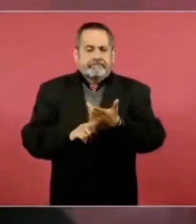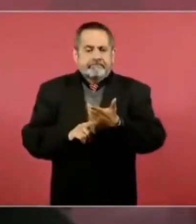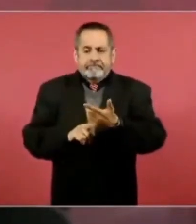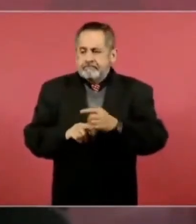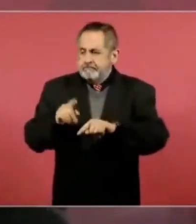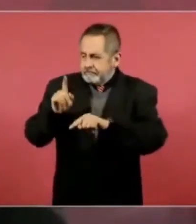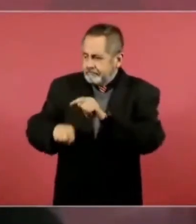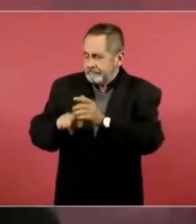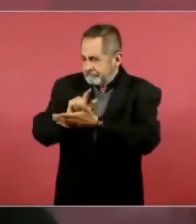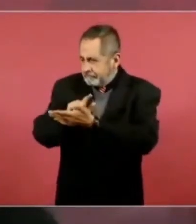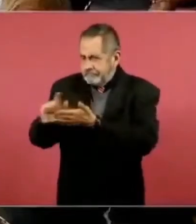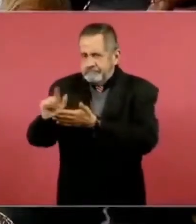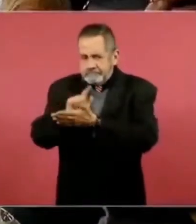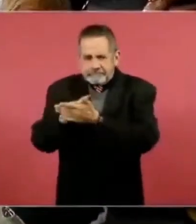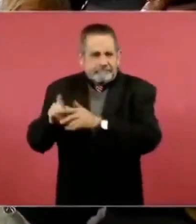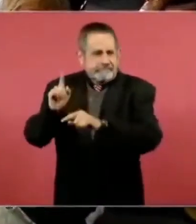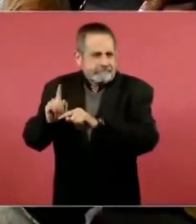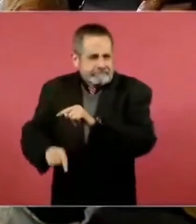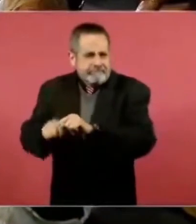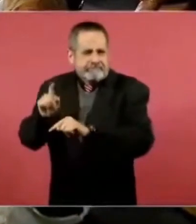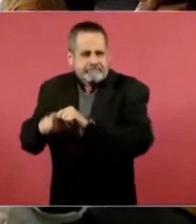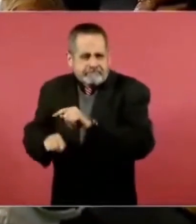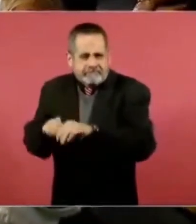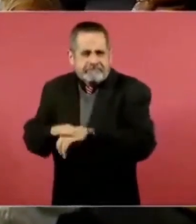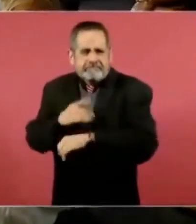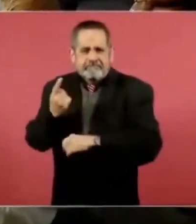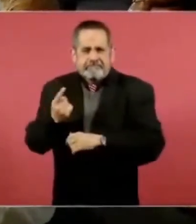limpiando porque